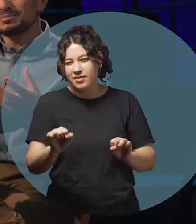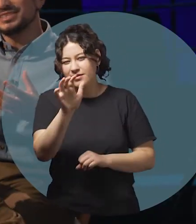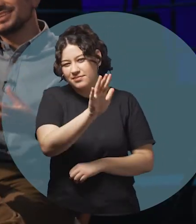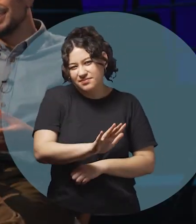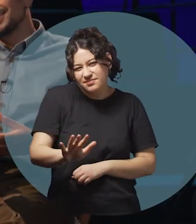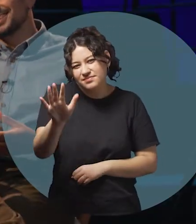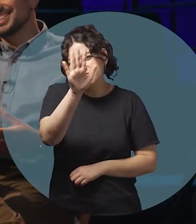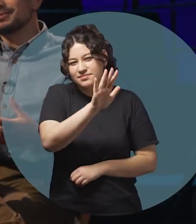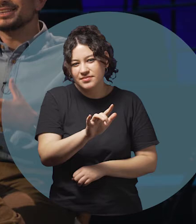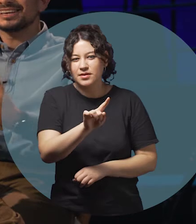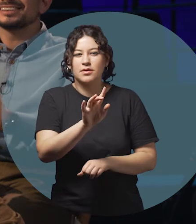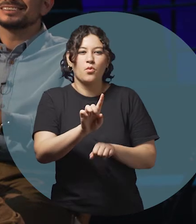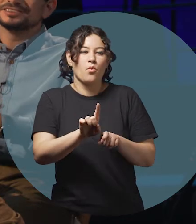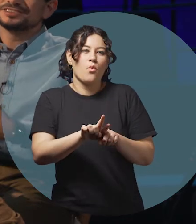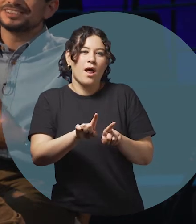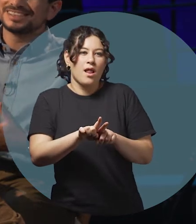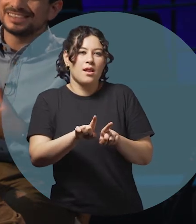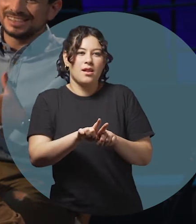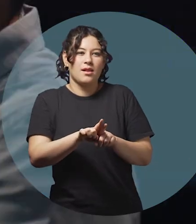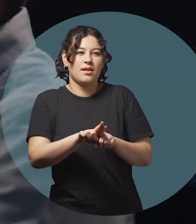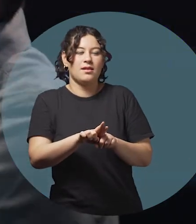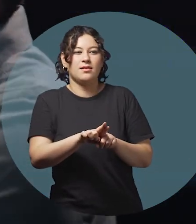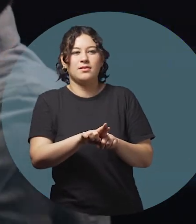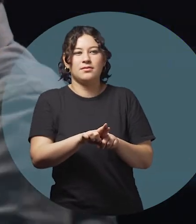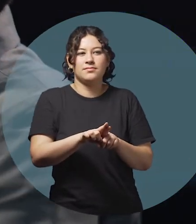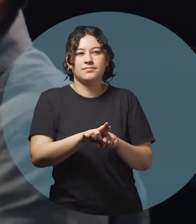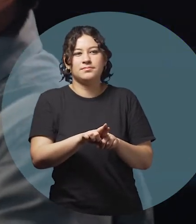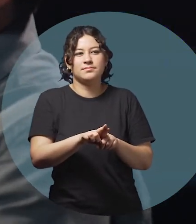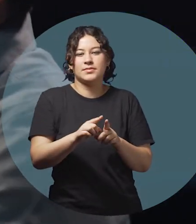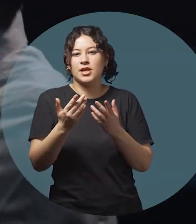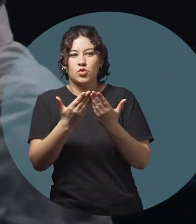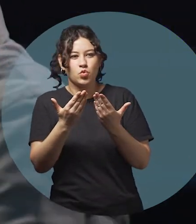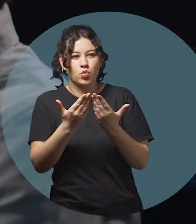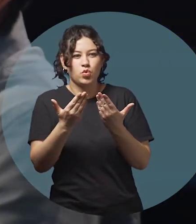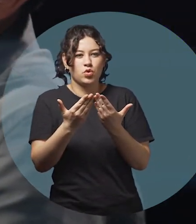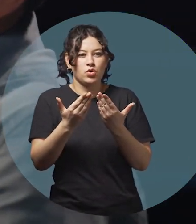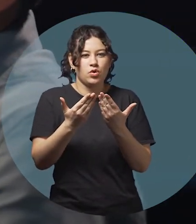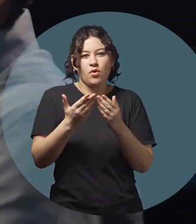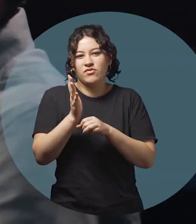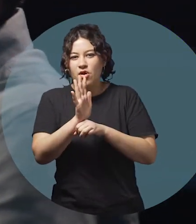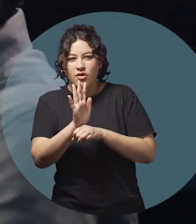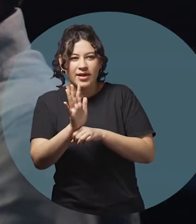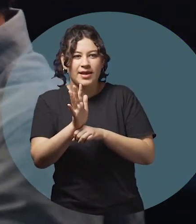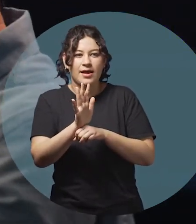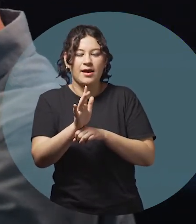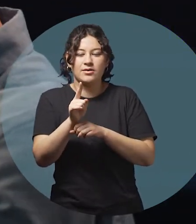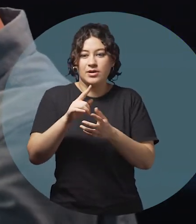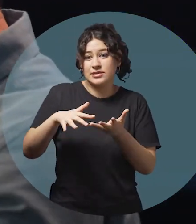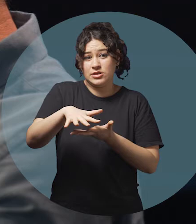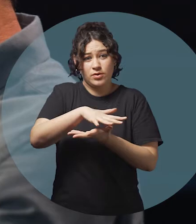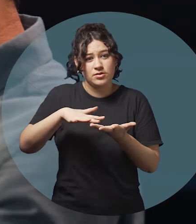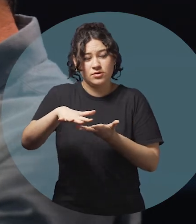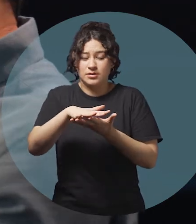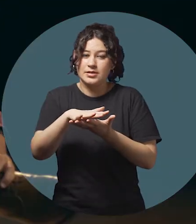como una especie de salvataje, ¿no? En ese estudio de la biología, ante esas